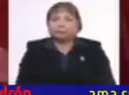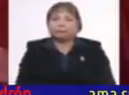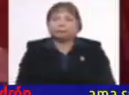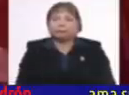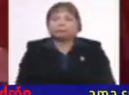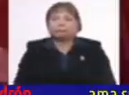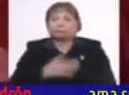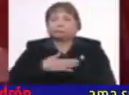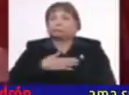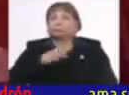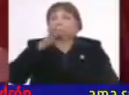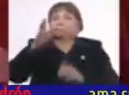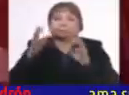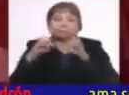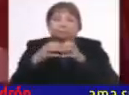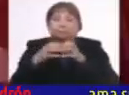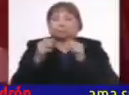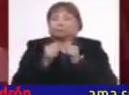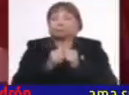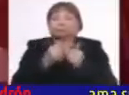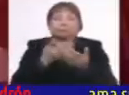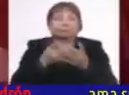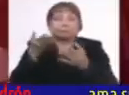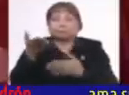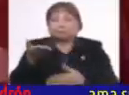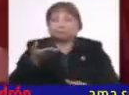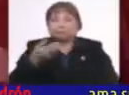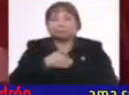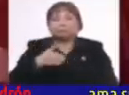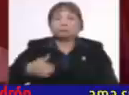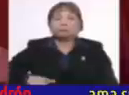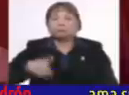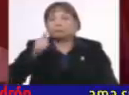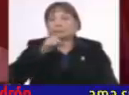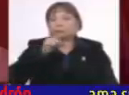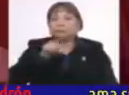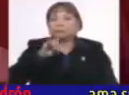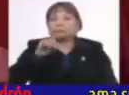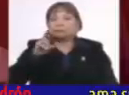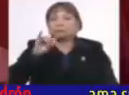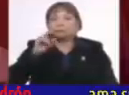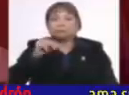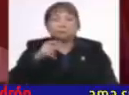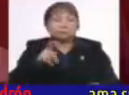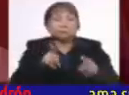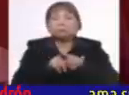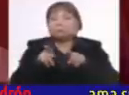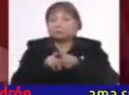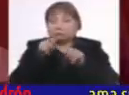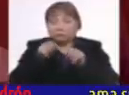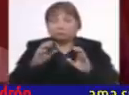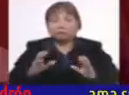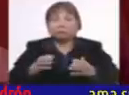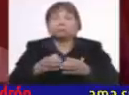me presenté a la comisión ante la limitación del presidente azulino y también en esta